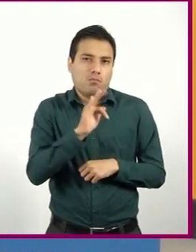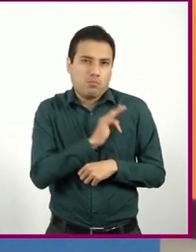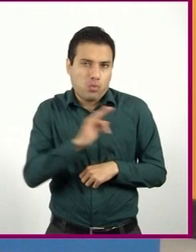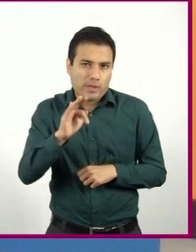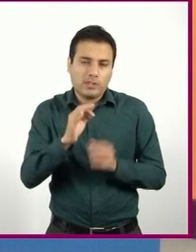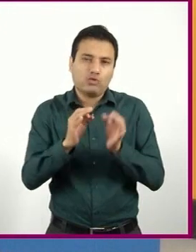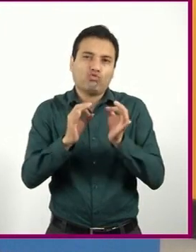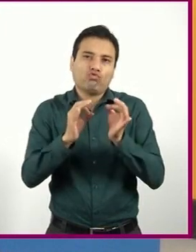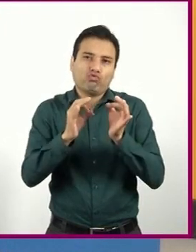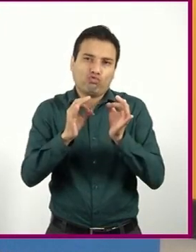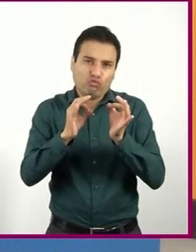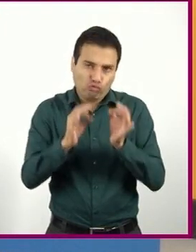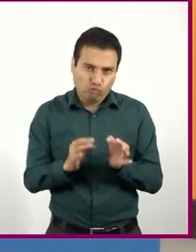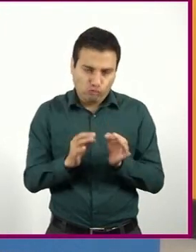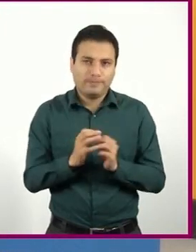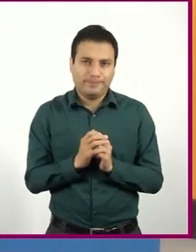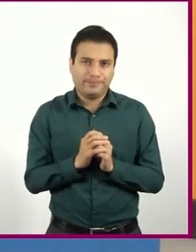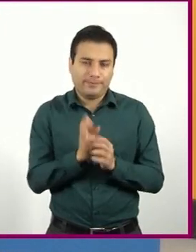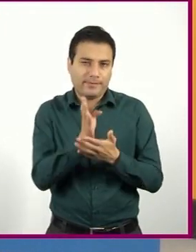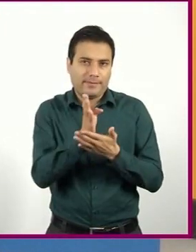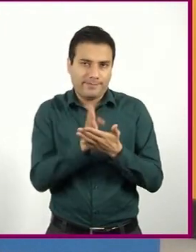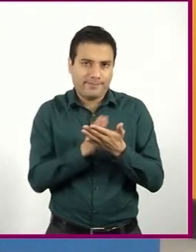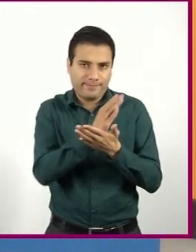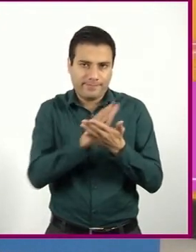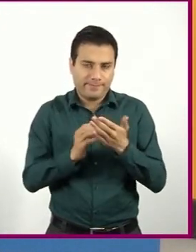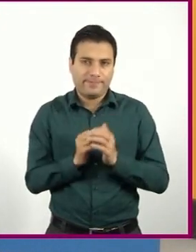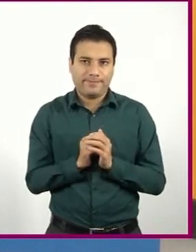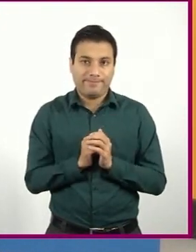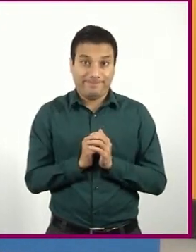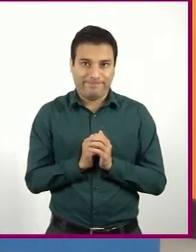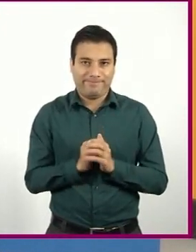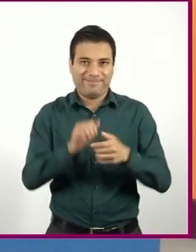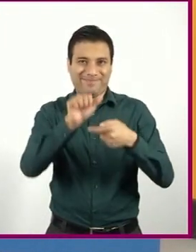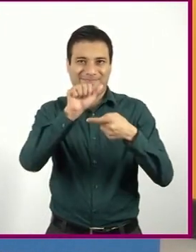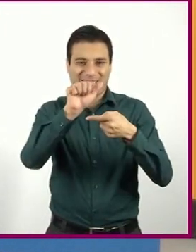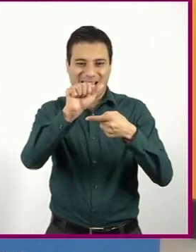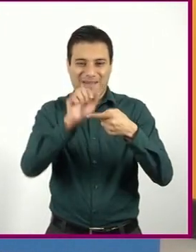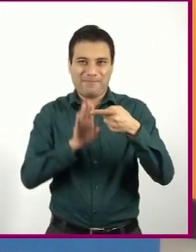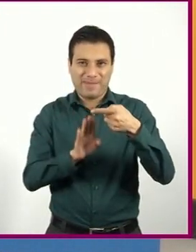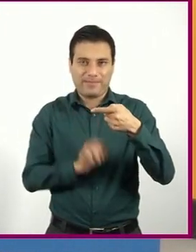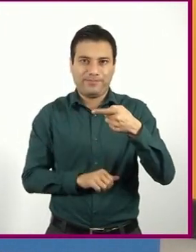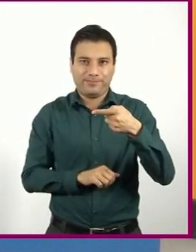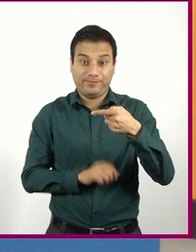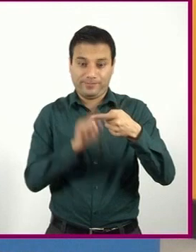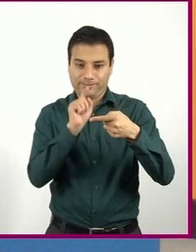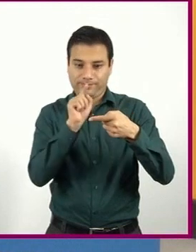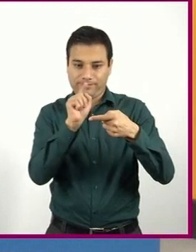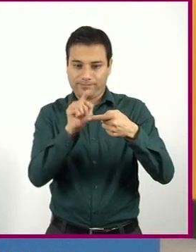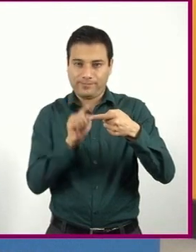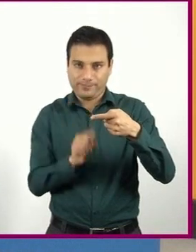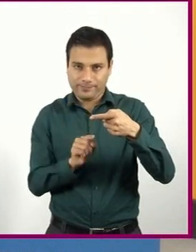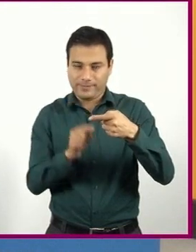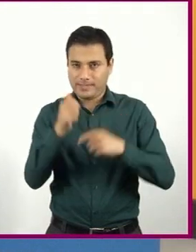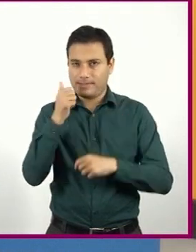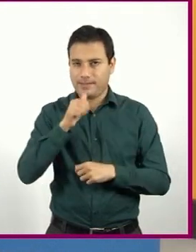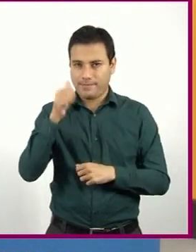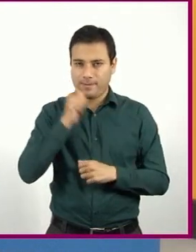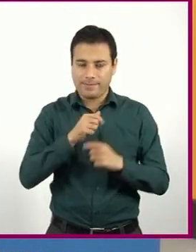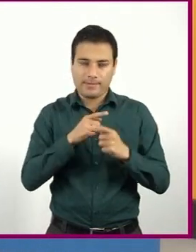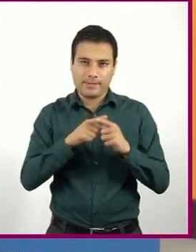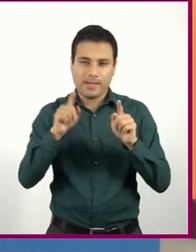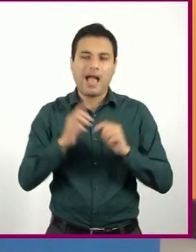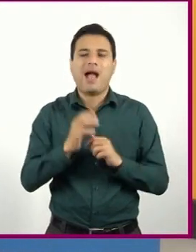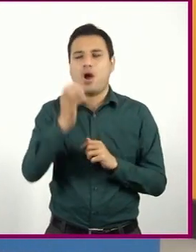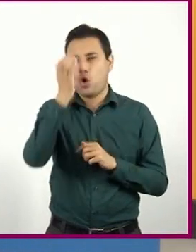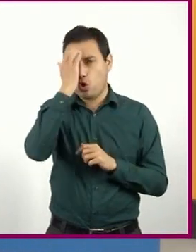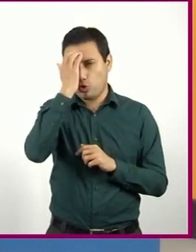cociente de dos números enteros, de la forma A sobre B, donde B es diferente de 0. Sí, sé a lo que se